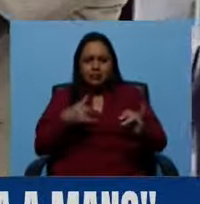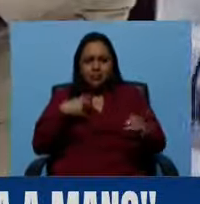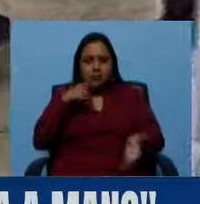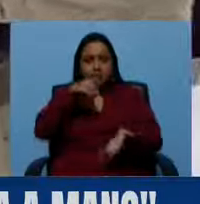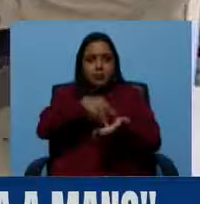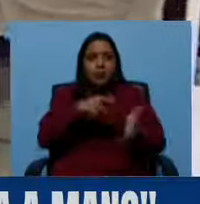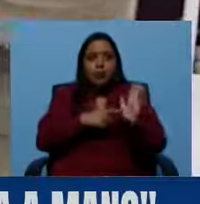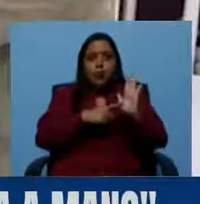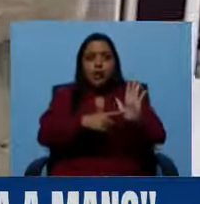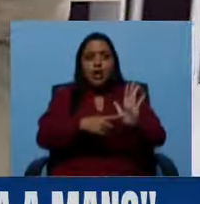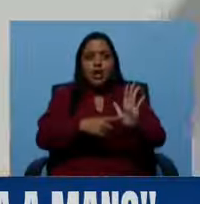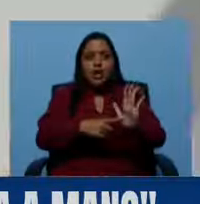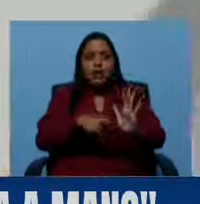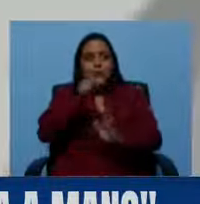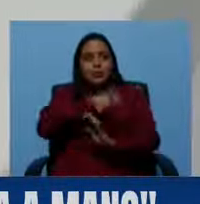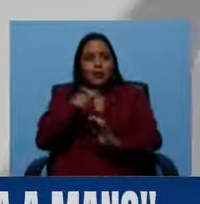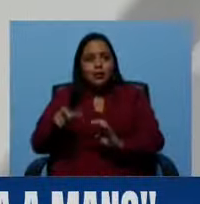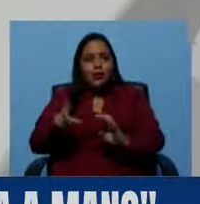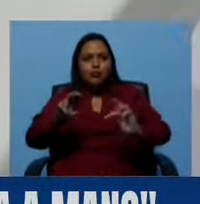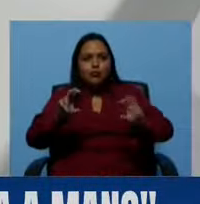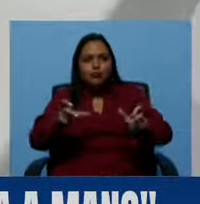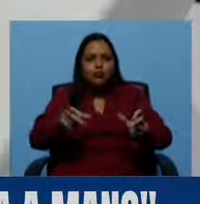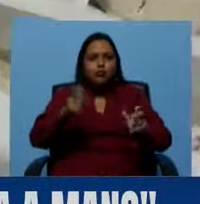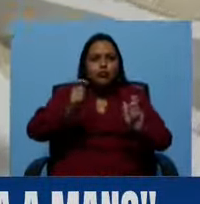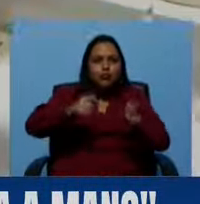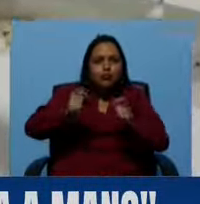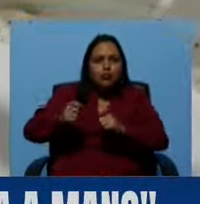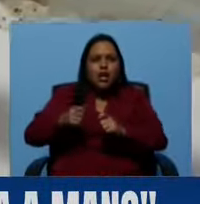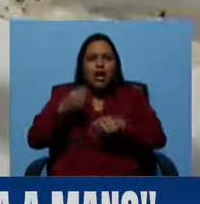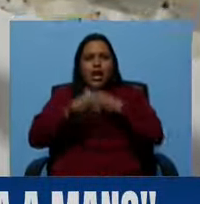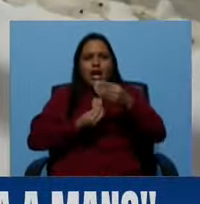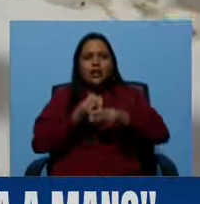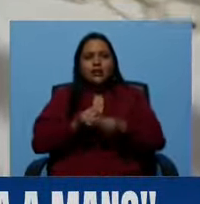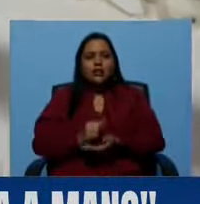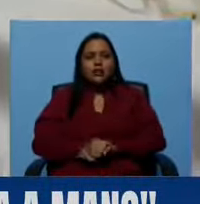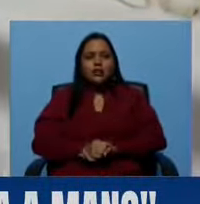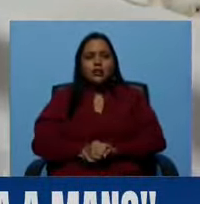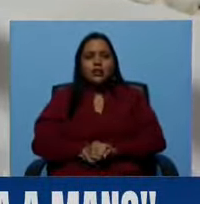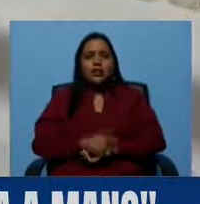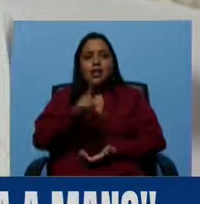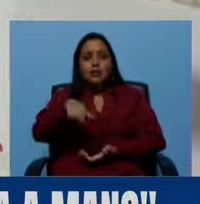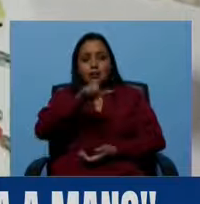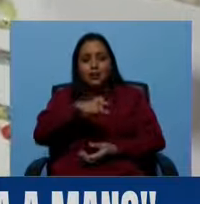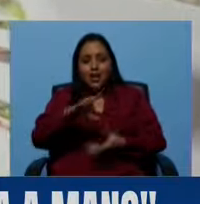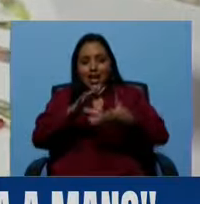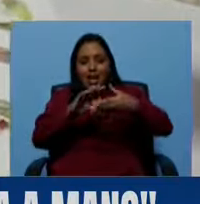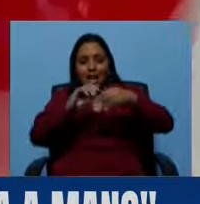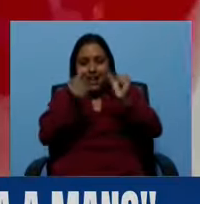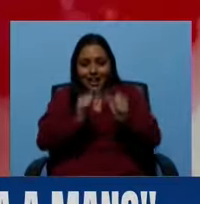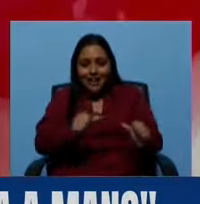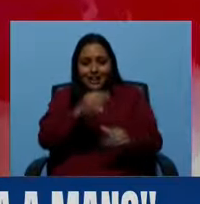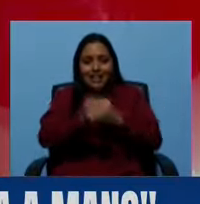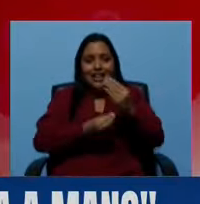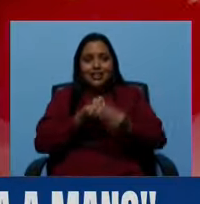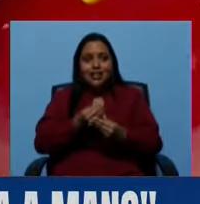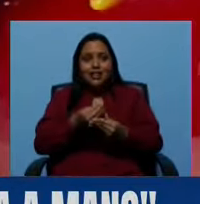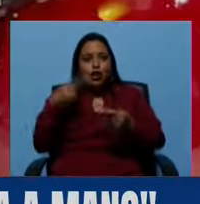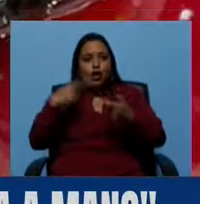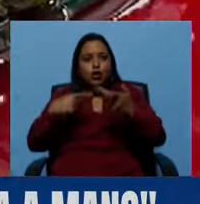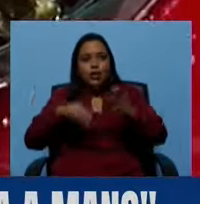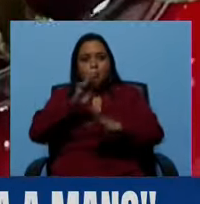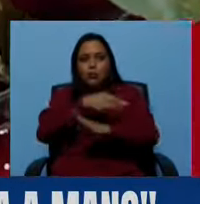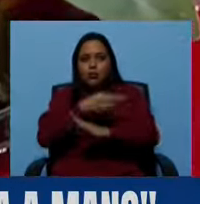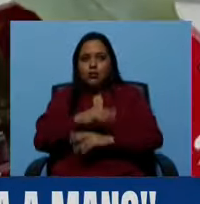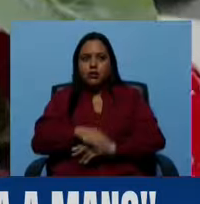mostrar a nuestros fabricantes de sonidos. Aquí están también los artesanos que fabrican nuestros instrumentos